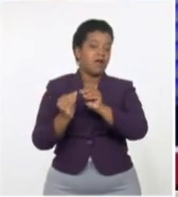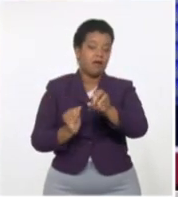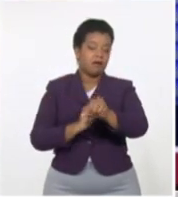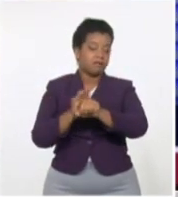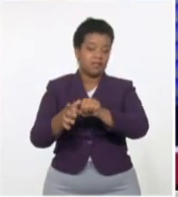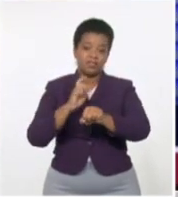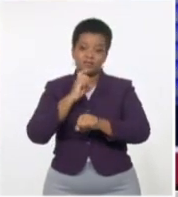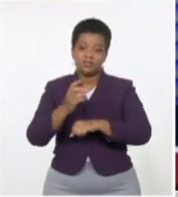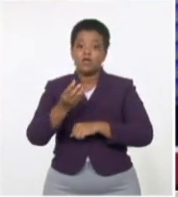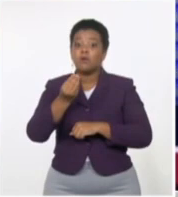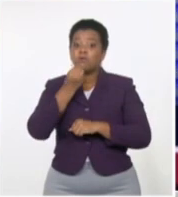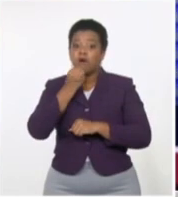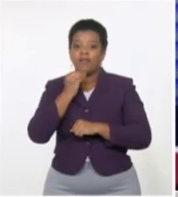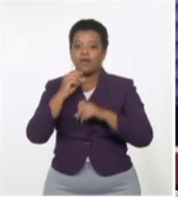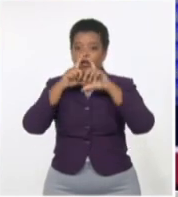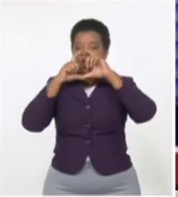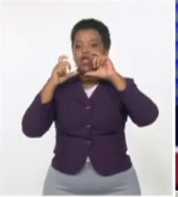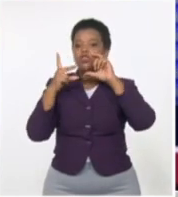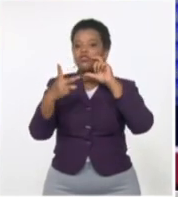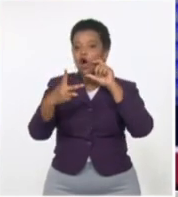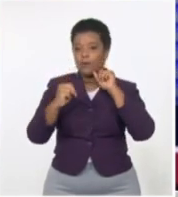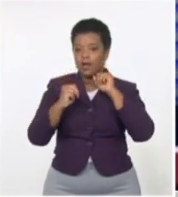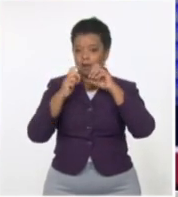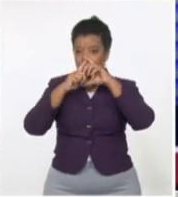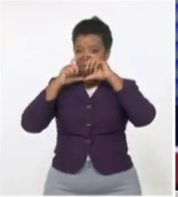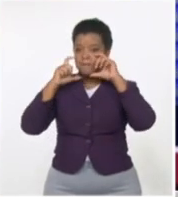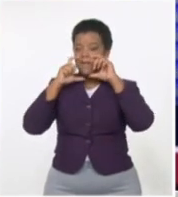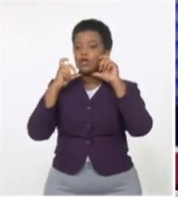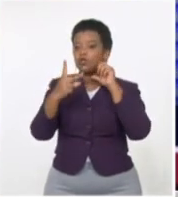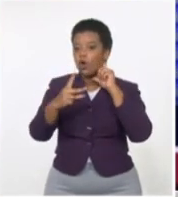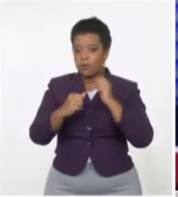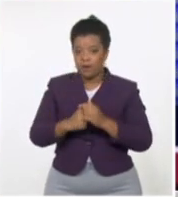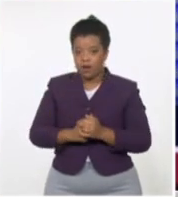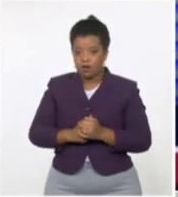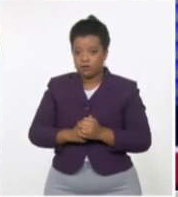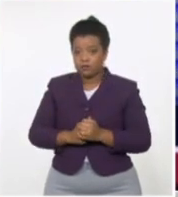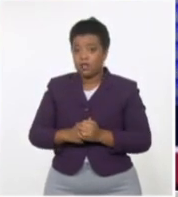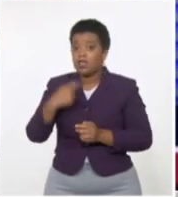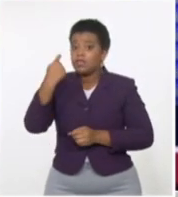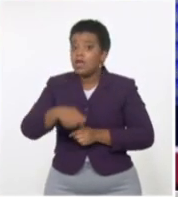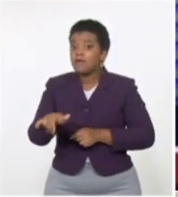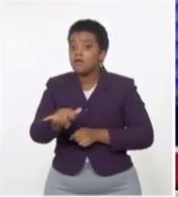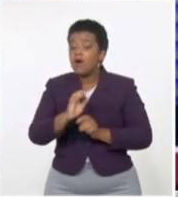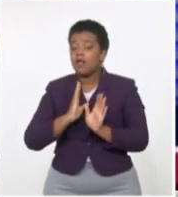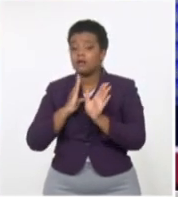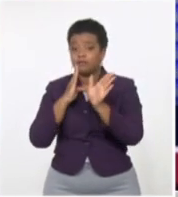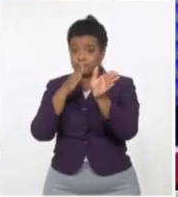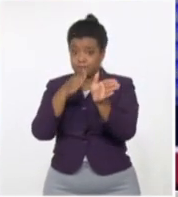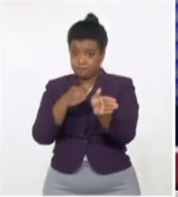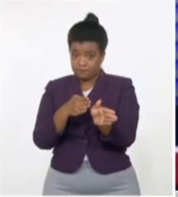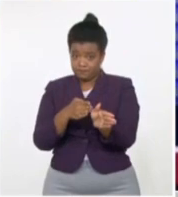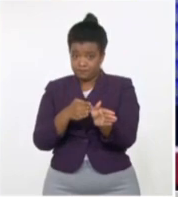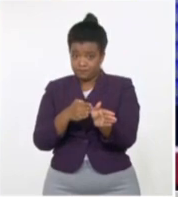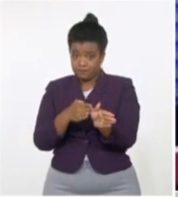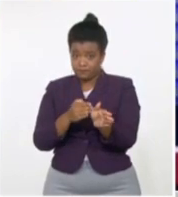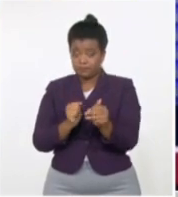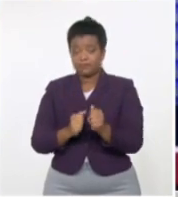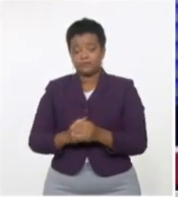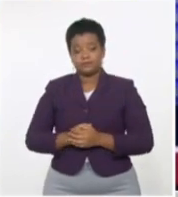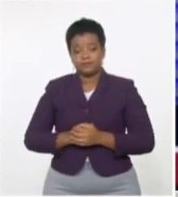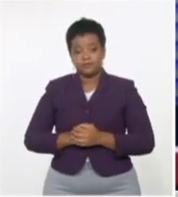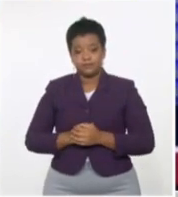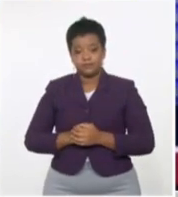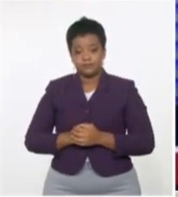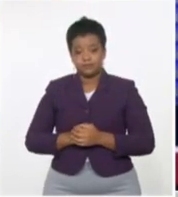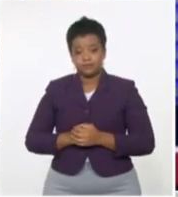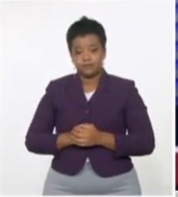pueden usar doble, mejor todavía. Y hay que tener disciplina. Claro. El ponerse una vacuna,